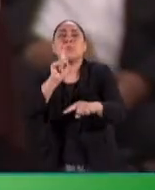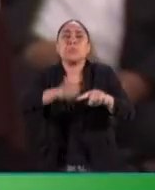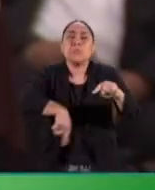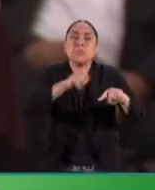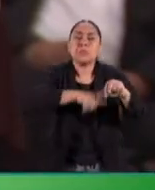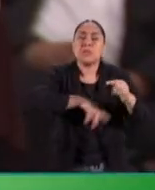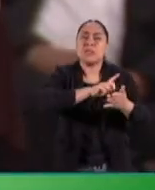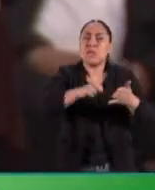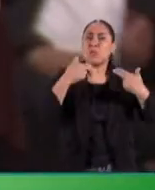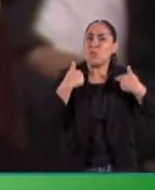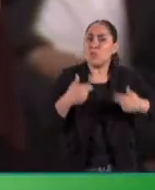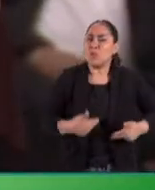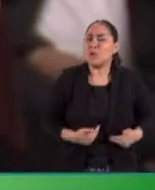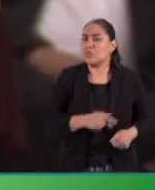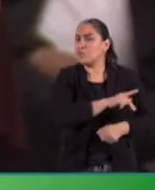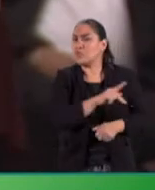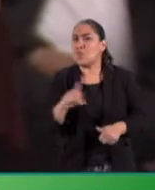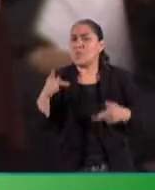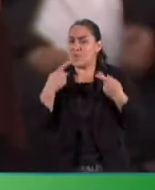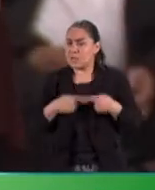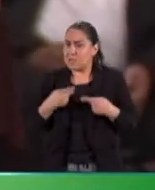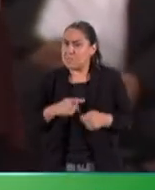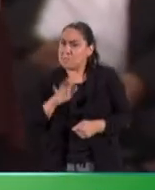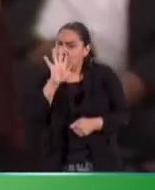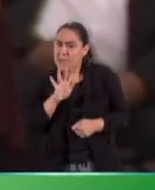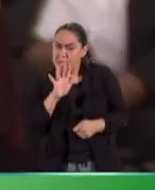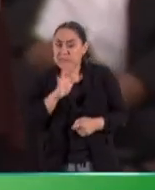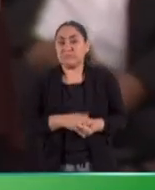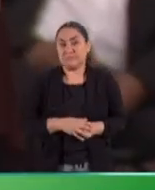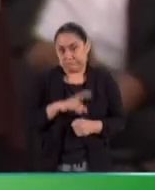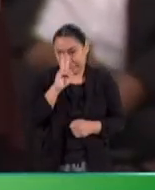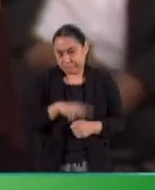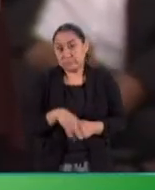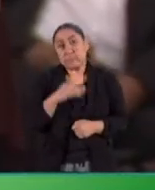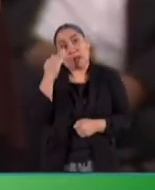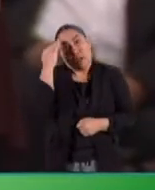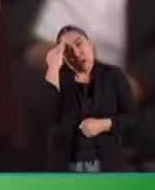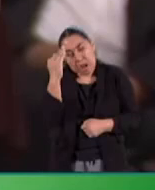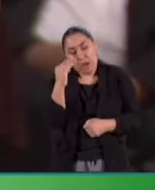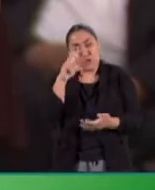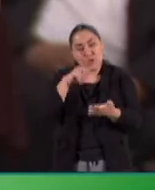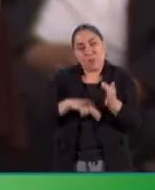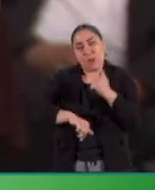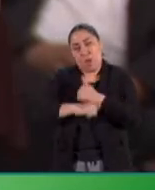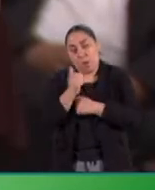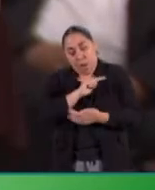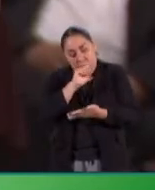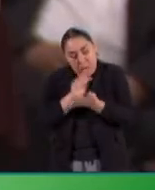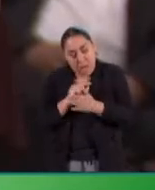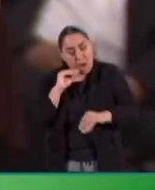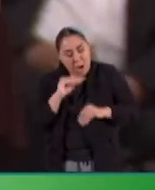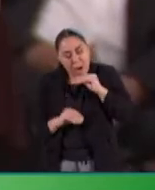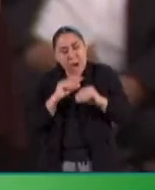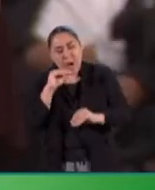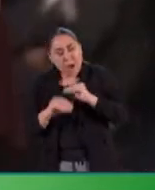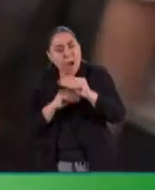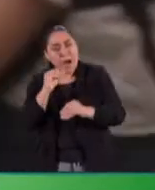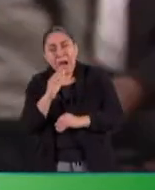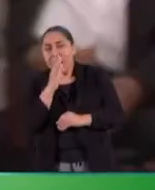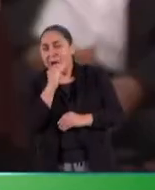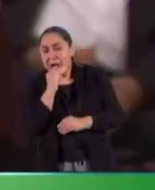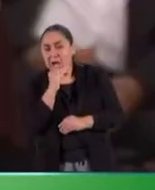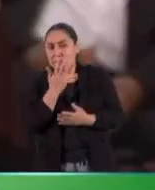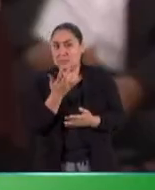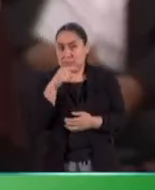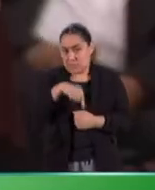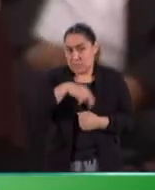humanos de todas todos y todes mucho Nos costó llegar a la reforma de 2011 pareciera increíble